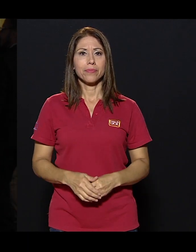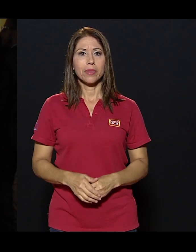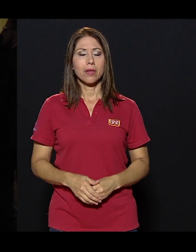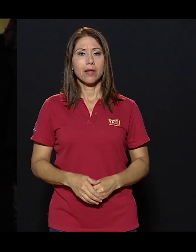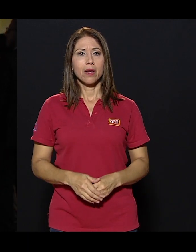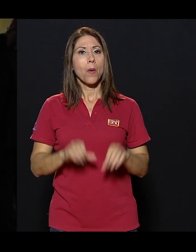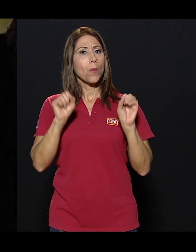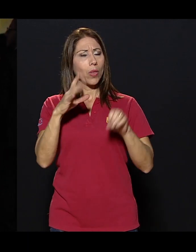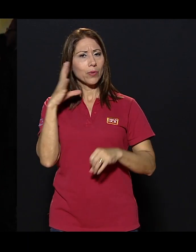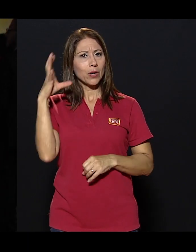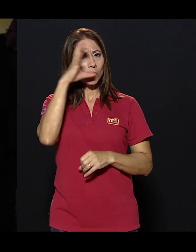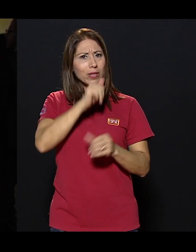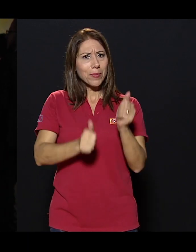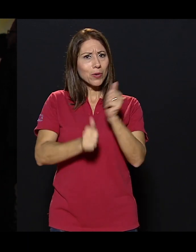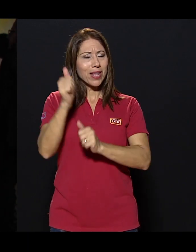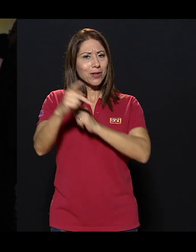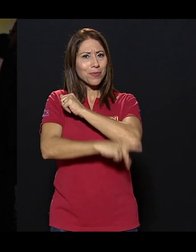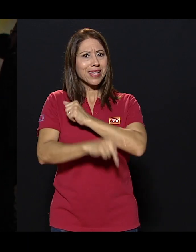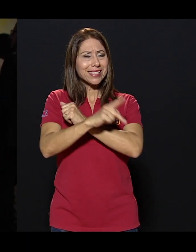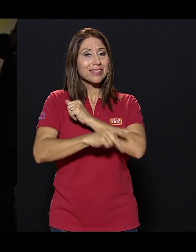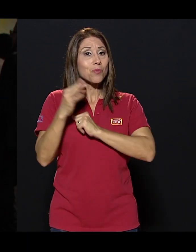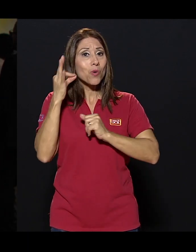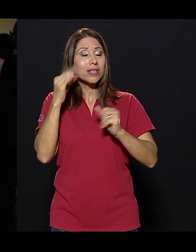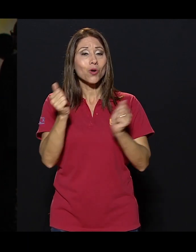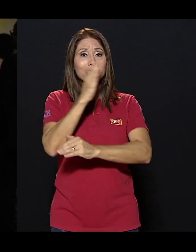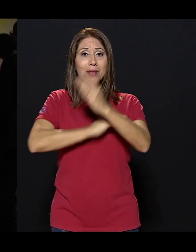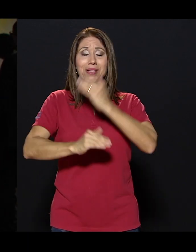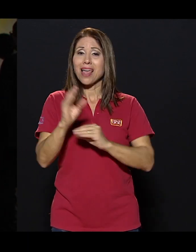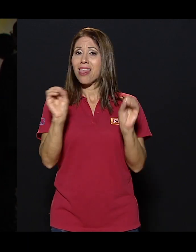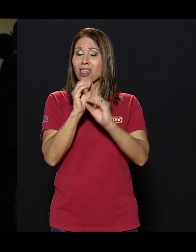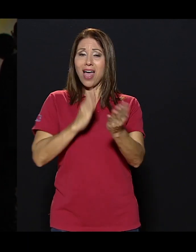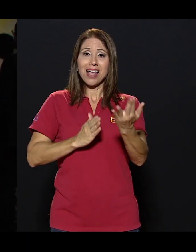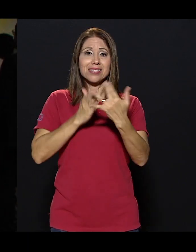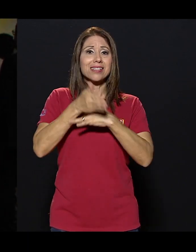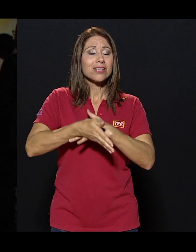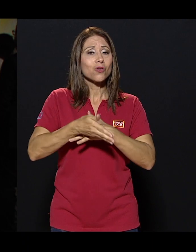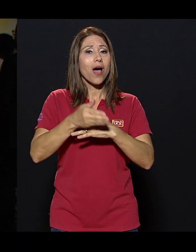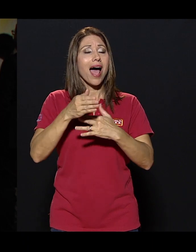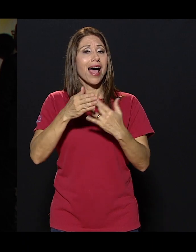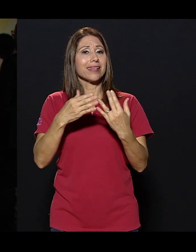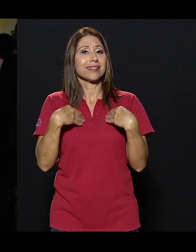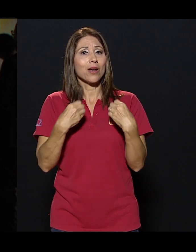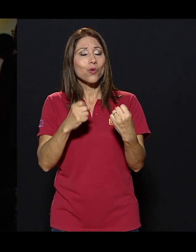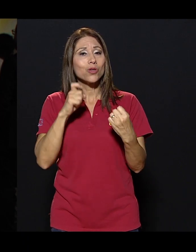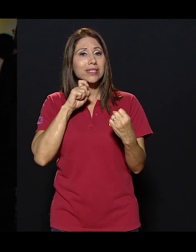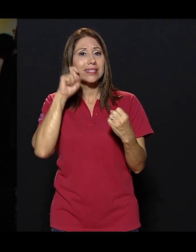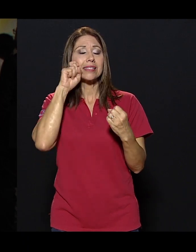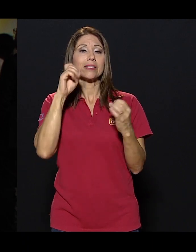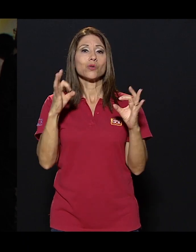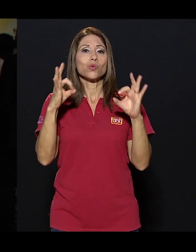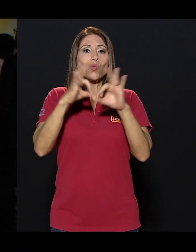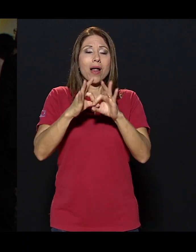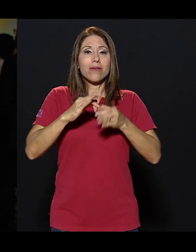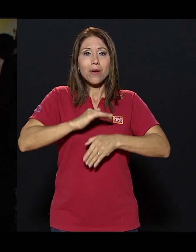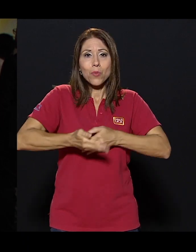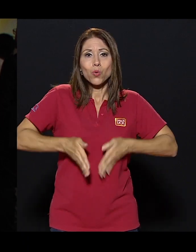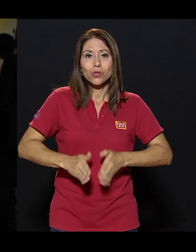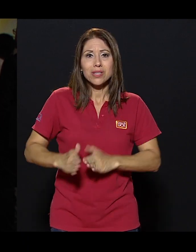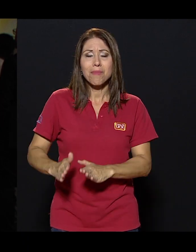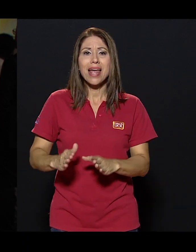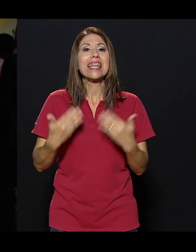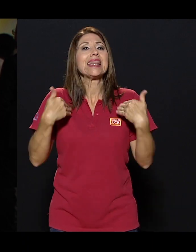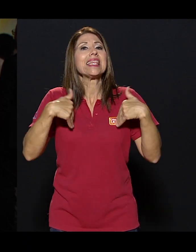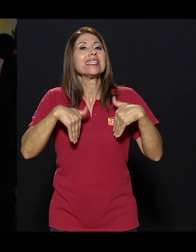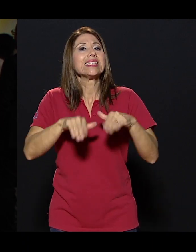gran mayoría de los países las mujeres con discapacidad no tienen acceso a servicios de salud sexual y reproductiva, y no hablamos de derechos, ¿verdad? Ni siquiera hay un